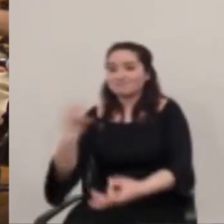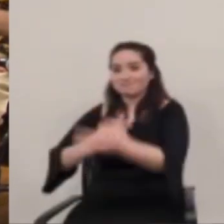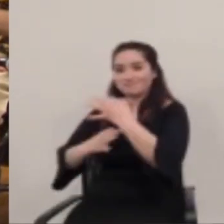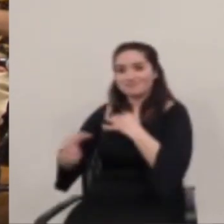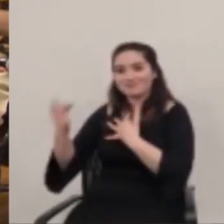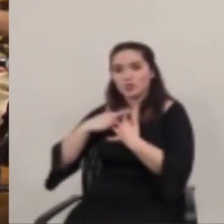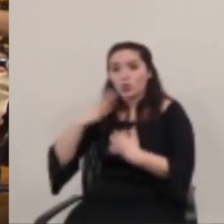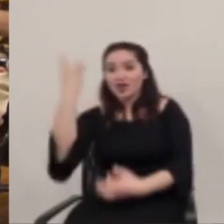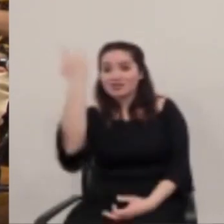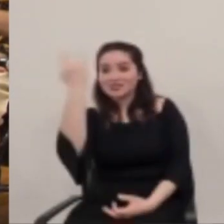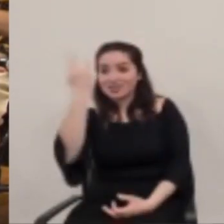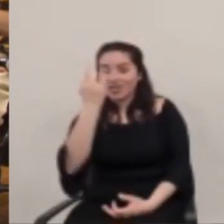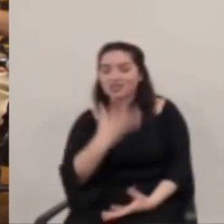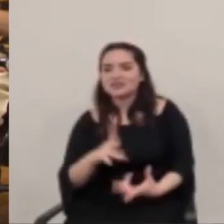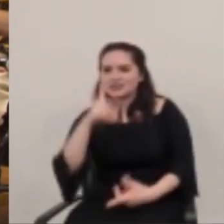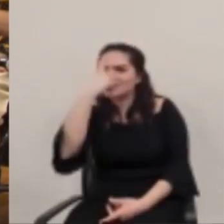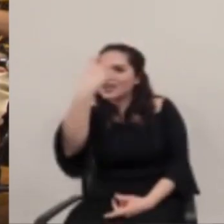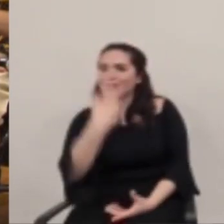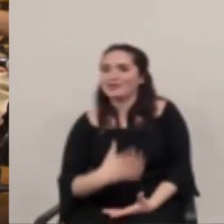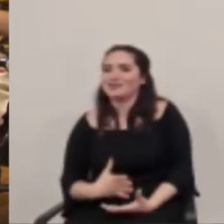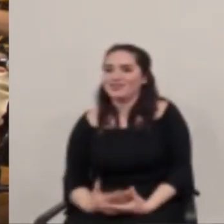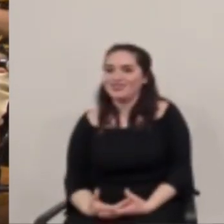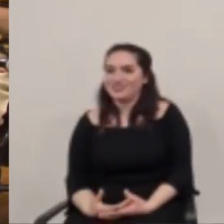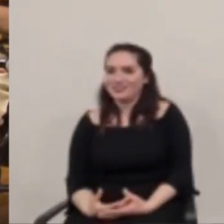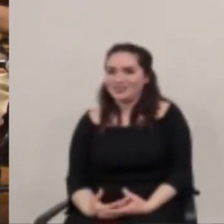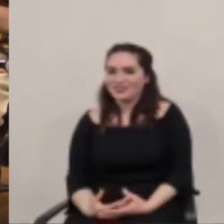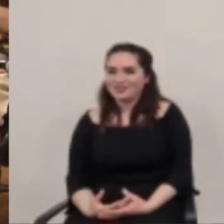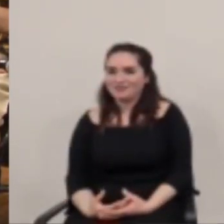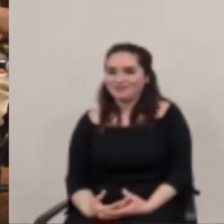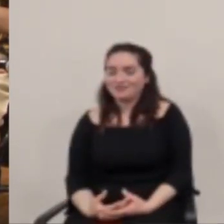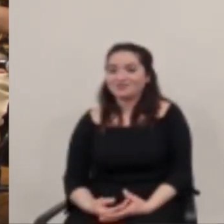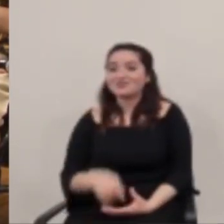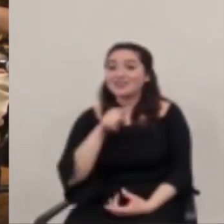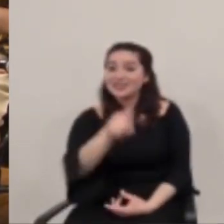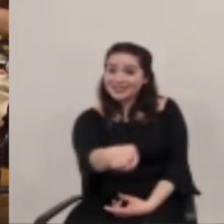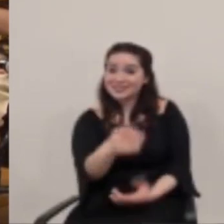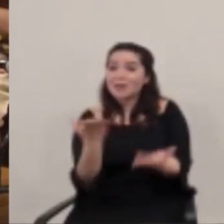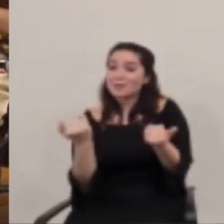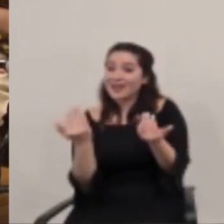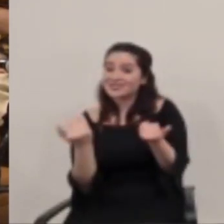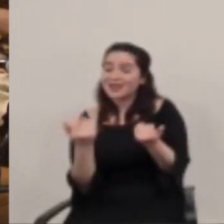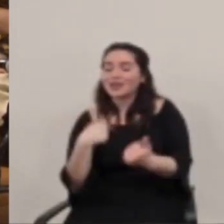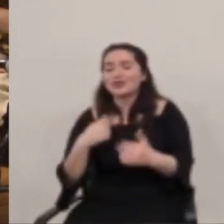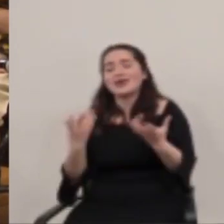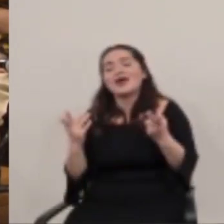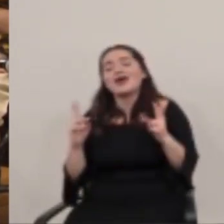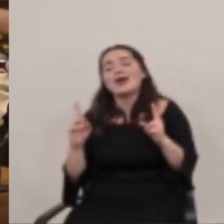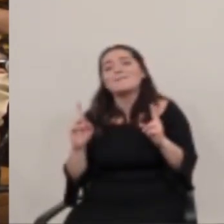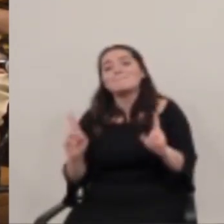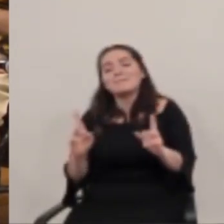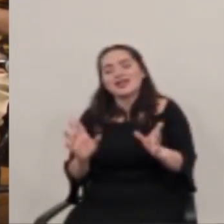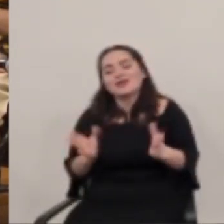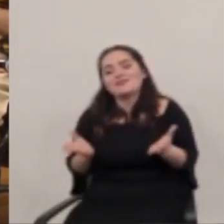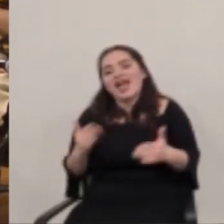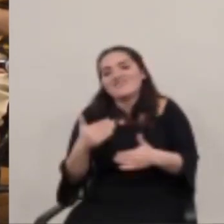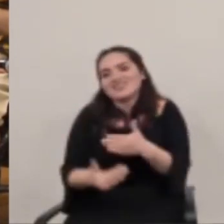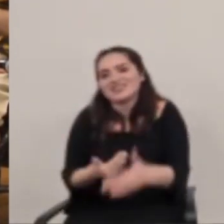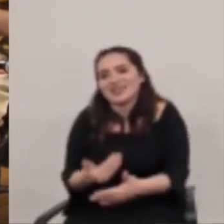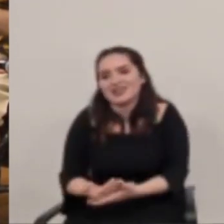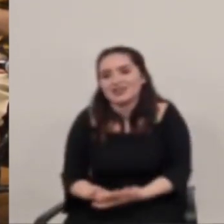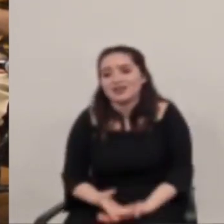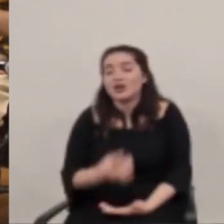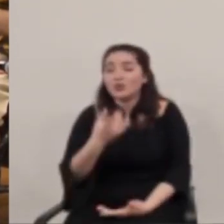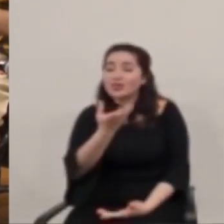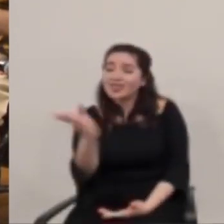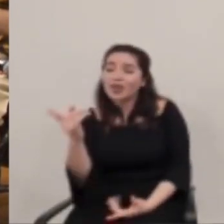una universidad que se lo toma en serio. Y con esa esperanza espero que se pueda avanzar. ¿Alguien ha escuchado esa canción, Solo pienso